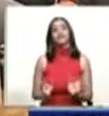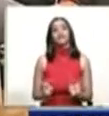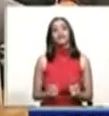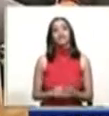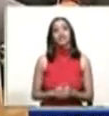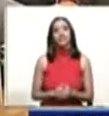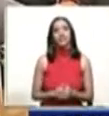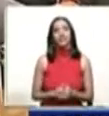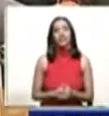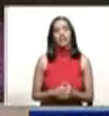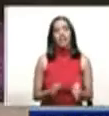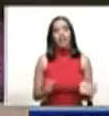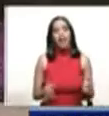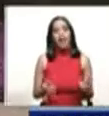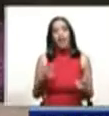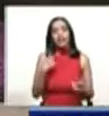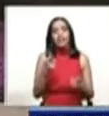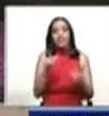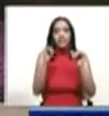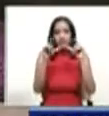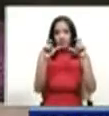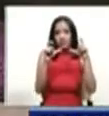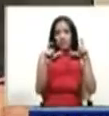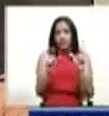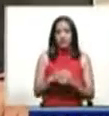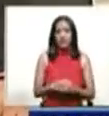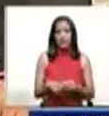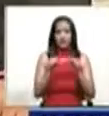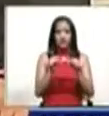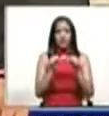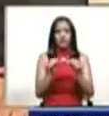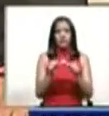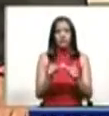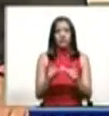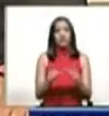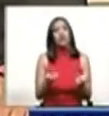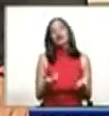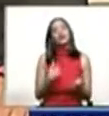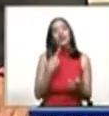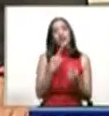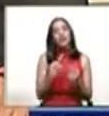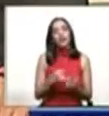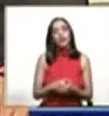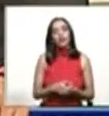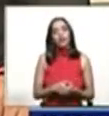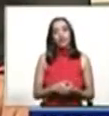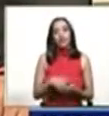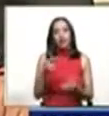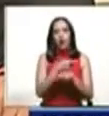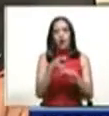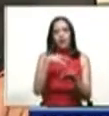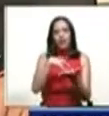Alardeaba Capriles con sus seguidores en vivo en el Instagram. Una vez llegó a 1.500, ya la acaba, ha llegado hasta